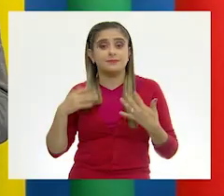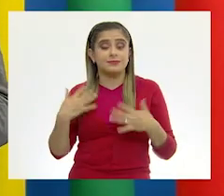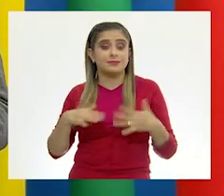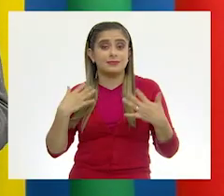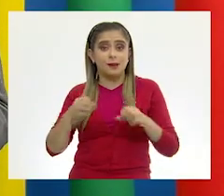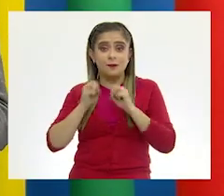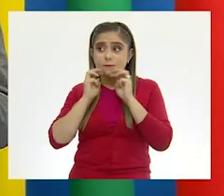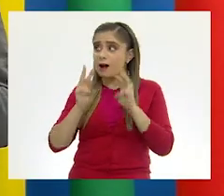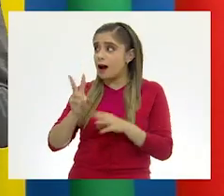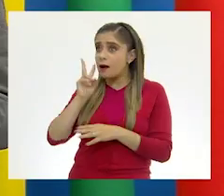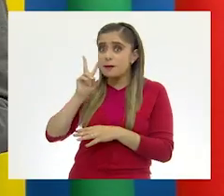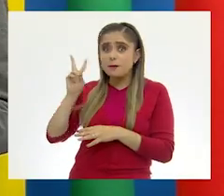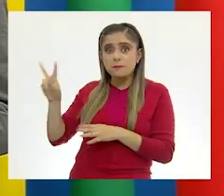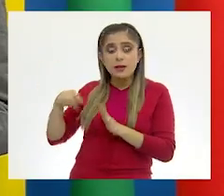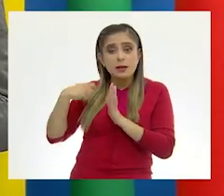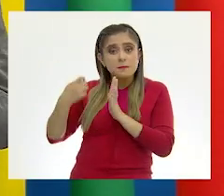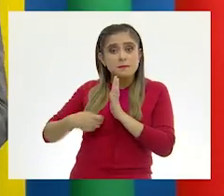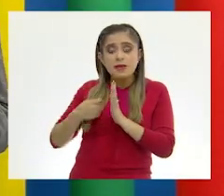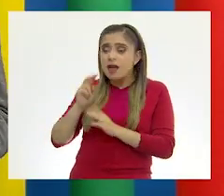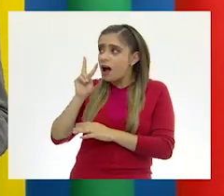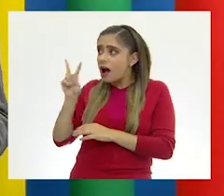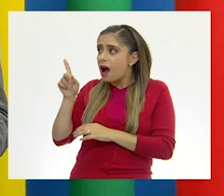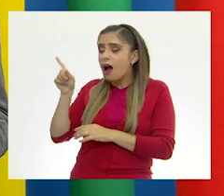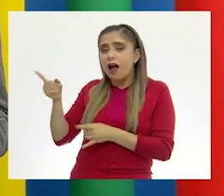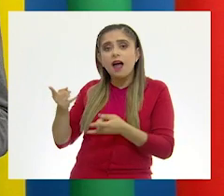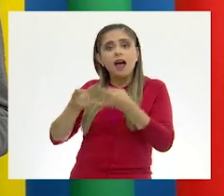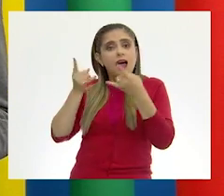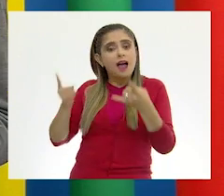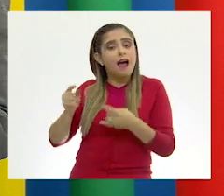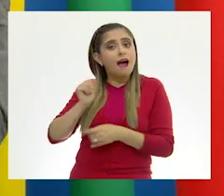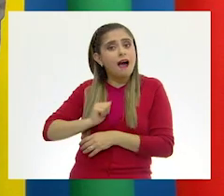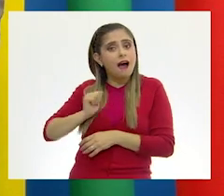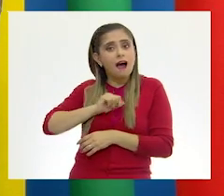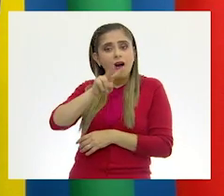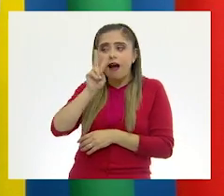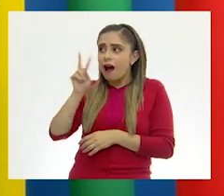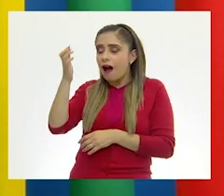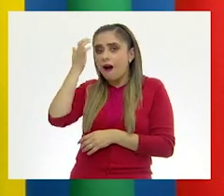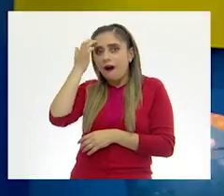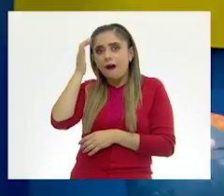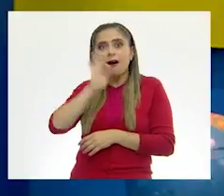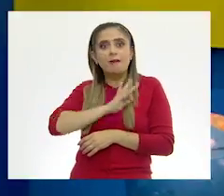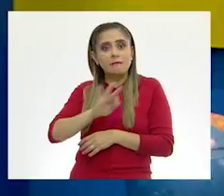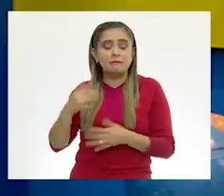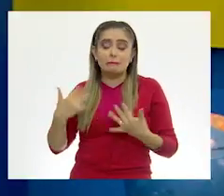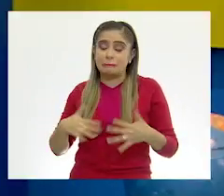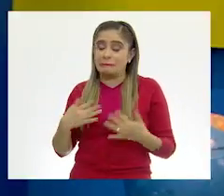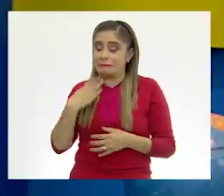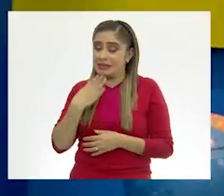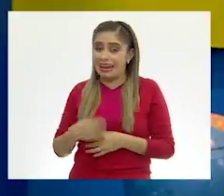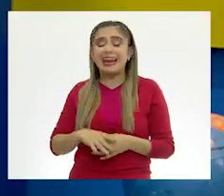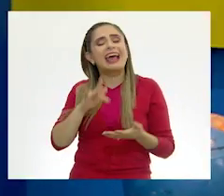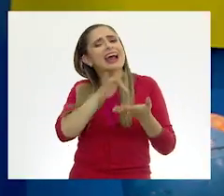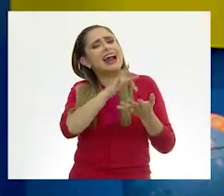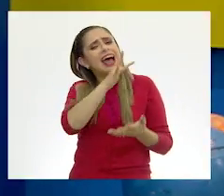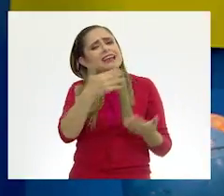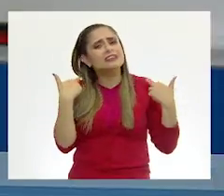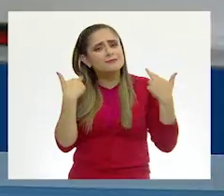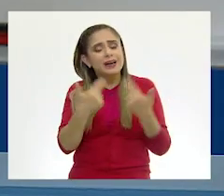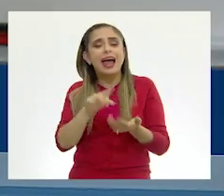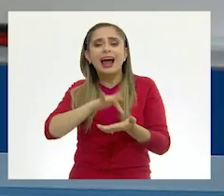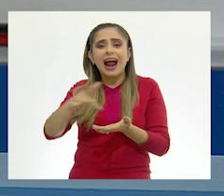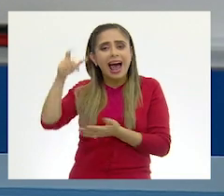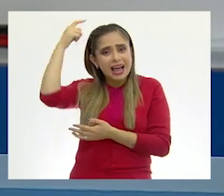¡Wow! Con estos videos que nos permiten conocer un poco más sobre esa época. Maestra Reina Cruz, muchísimas gracias. A Raulito, ustedes.